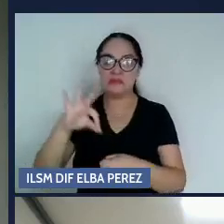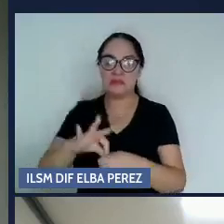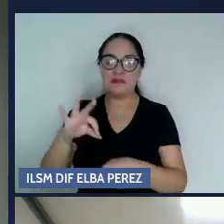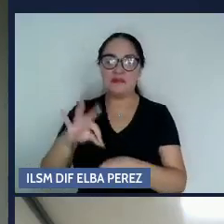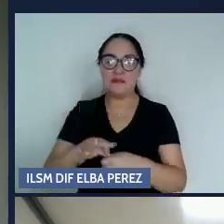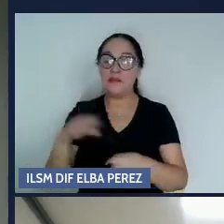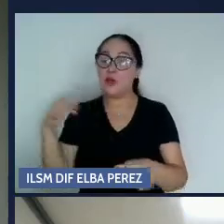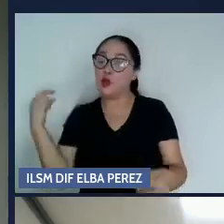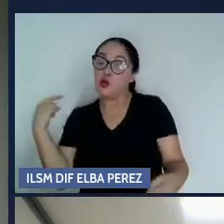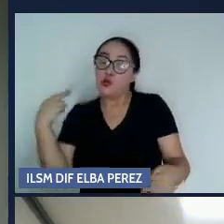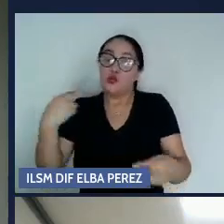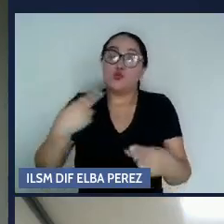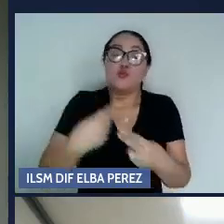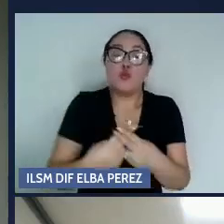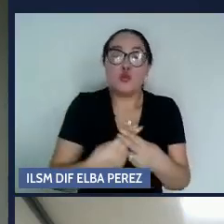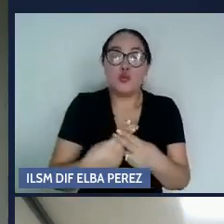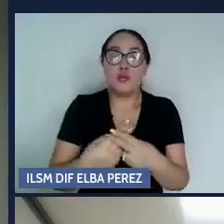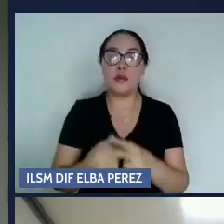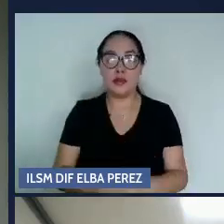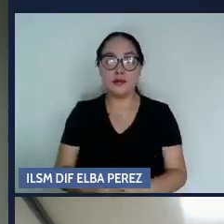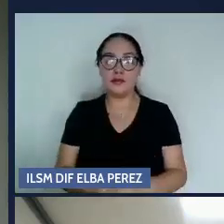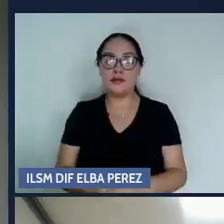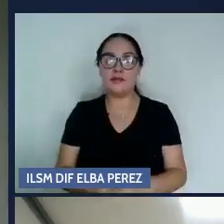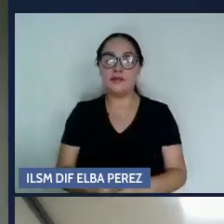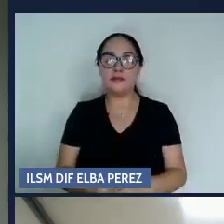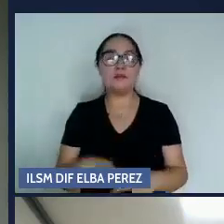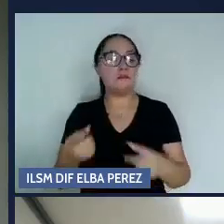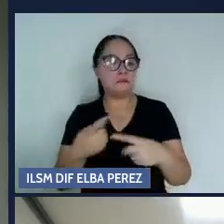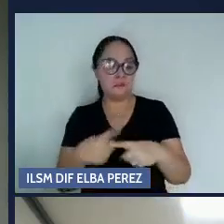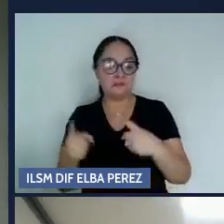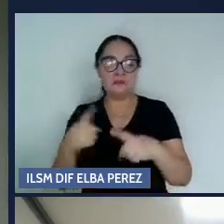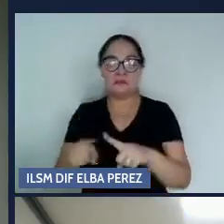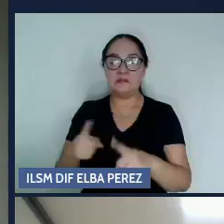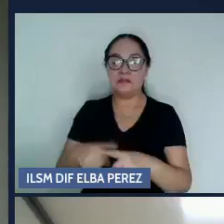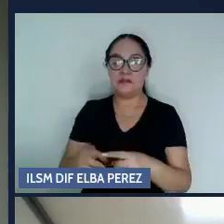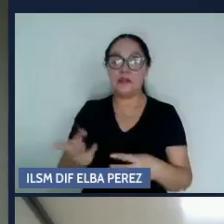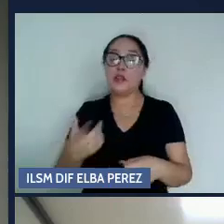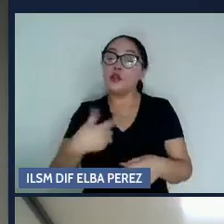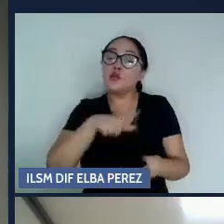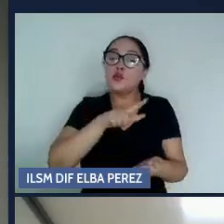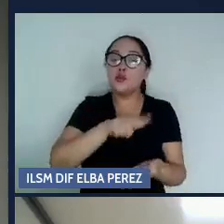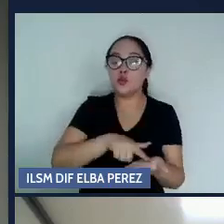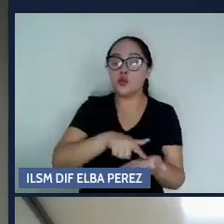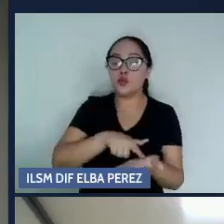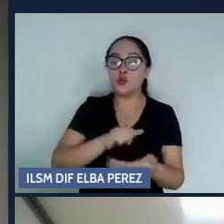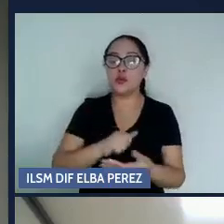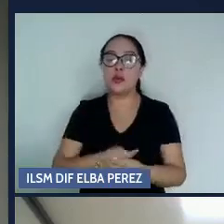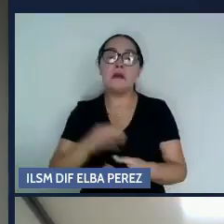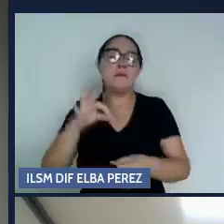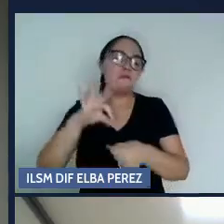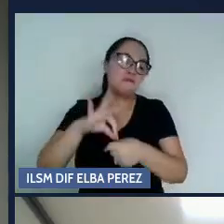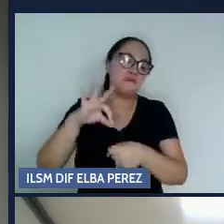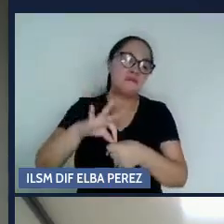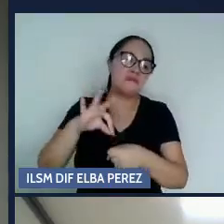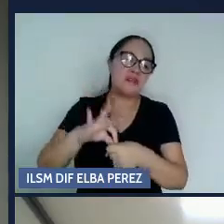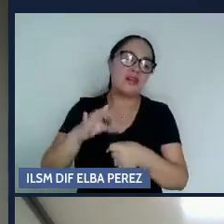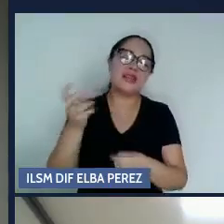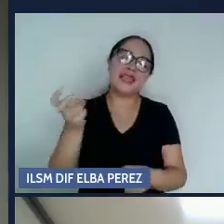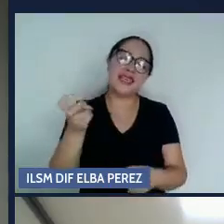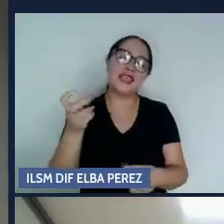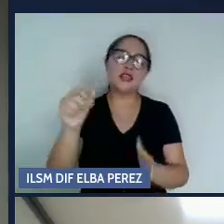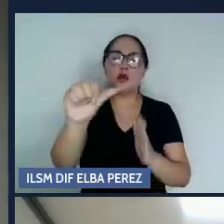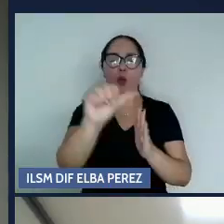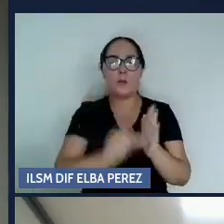están eligiendo, obviamente nos damos cuenta de la importancia de que todos estos meses se lleven a cabo todos los